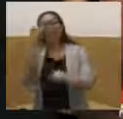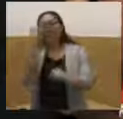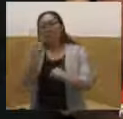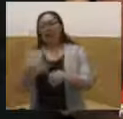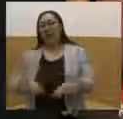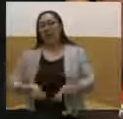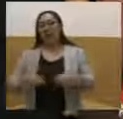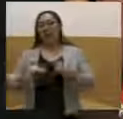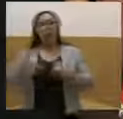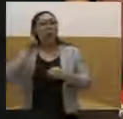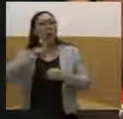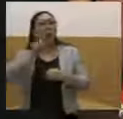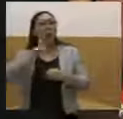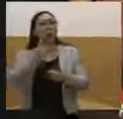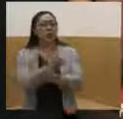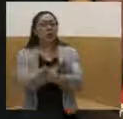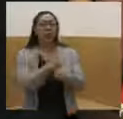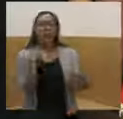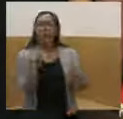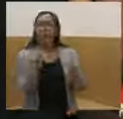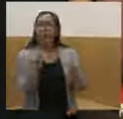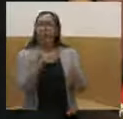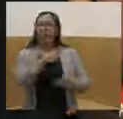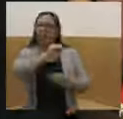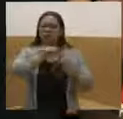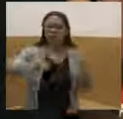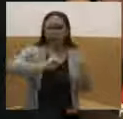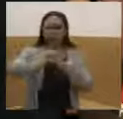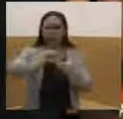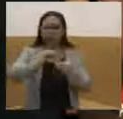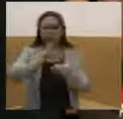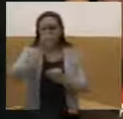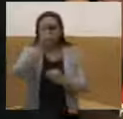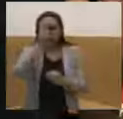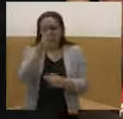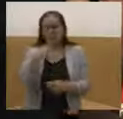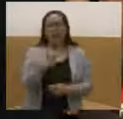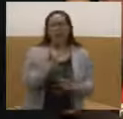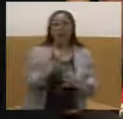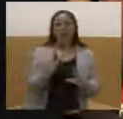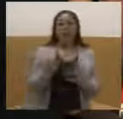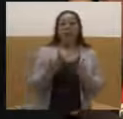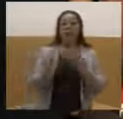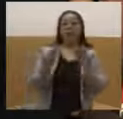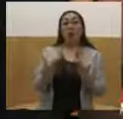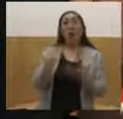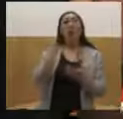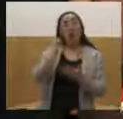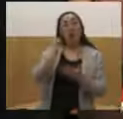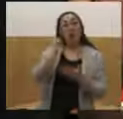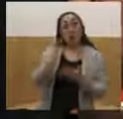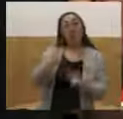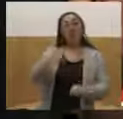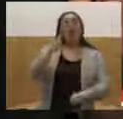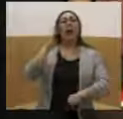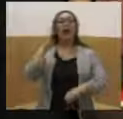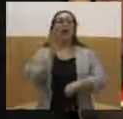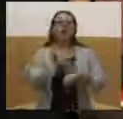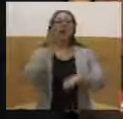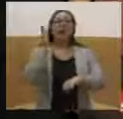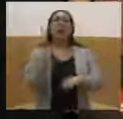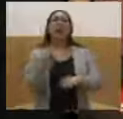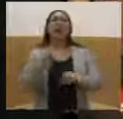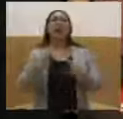Vida Libre de Violencia y del Código Penal Federal. Establece el tipo penal de feminicidio dentro del Código